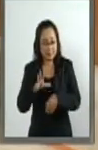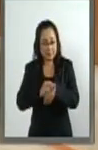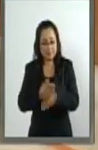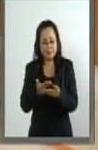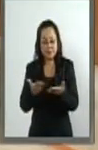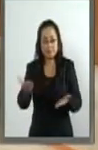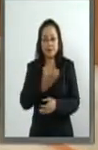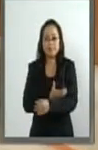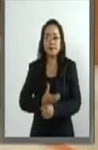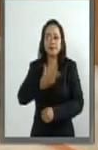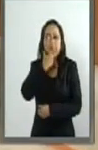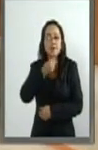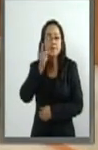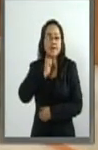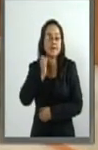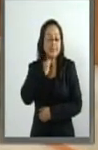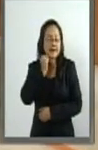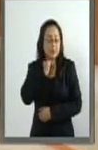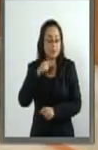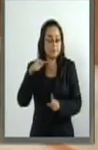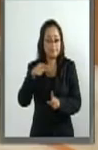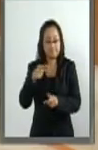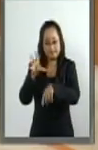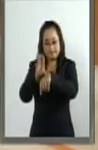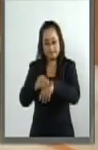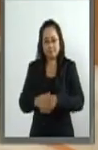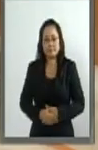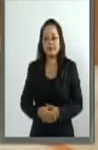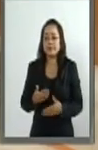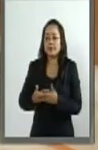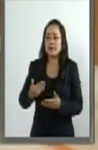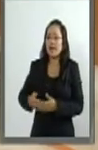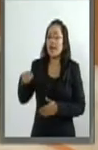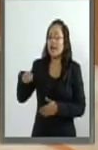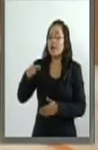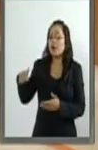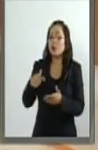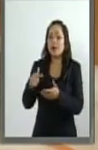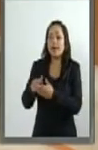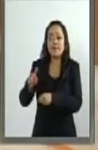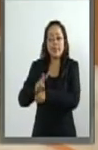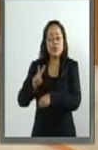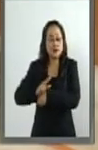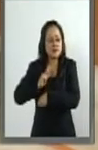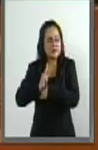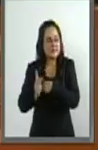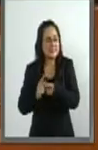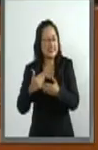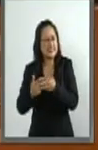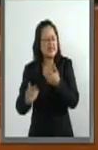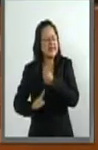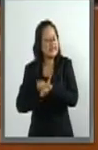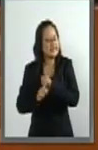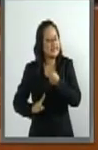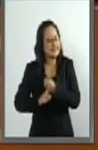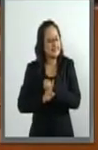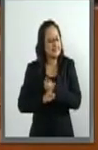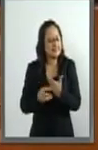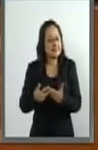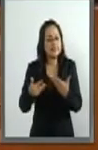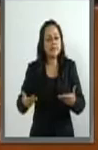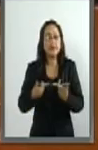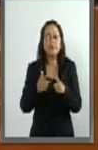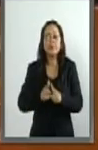situación política por la que atraviesa la República Bolivariana de Venezuela, en el Grupo Parlamentario del